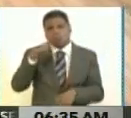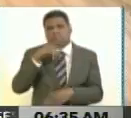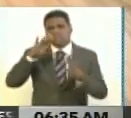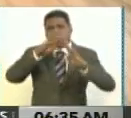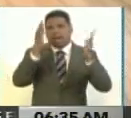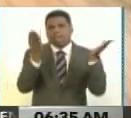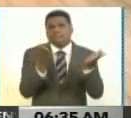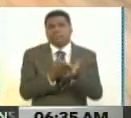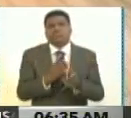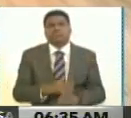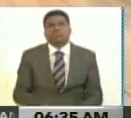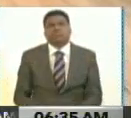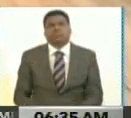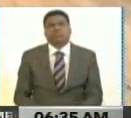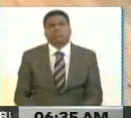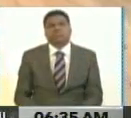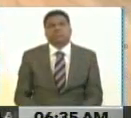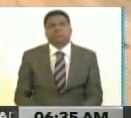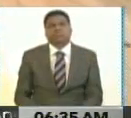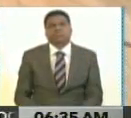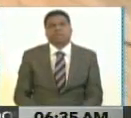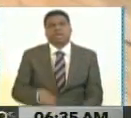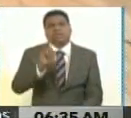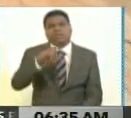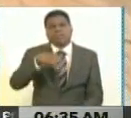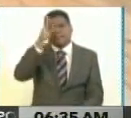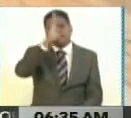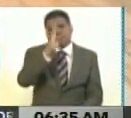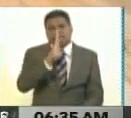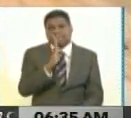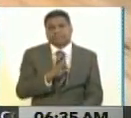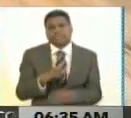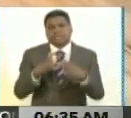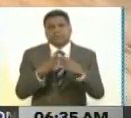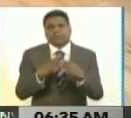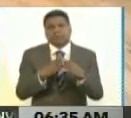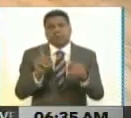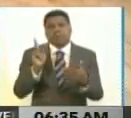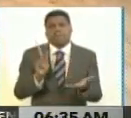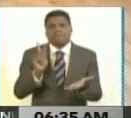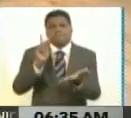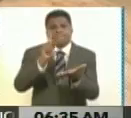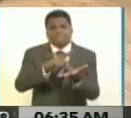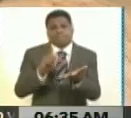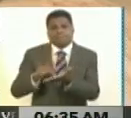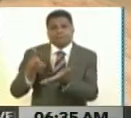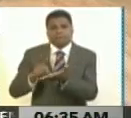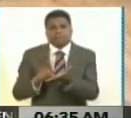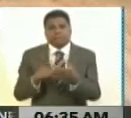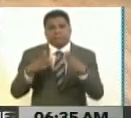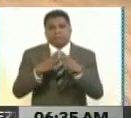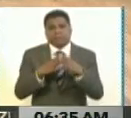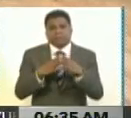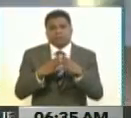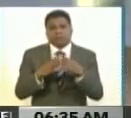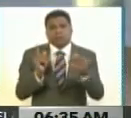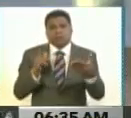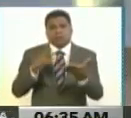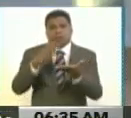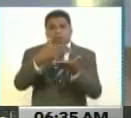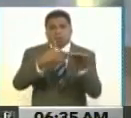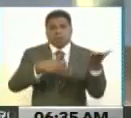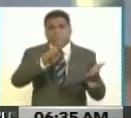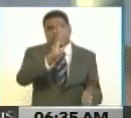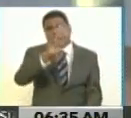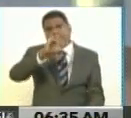Pues absoluto. Además tenemos a Brasil, que es parte de los BRICS, tenemos uno de los principales productores de alimentos del mundo, como es